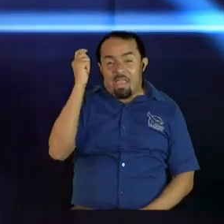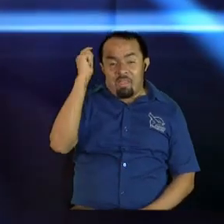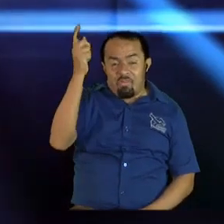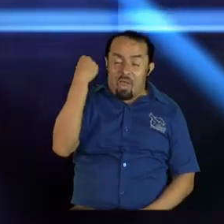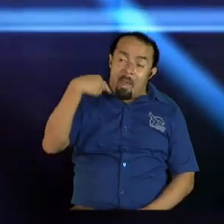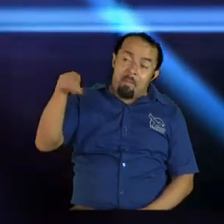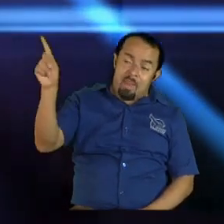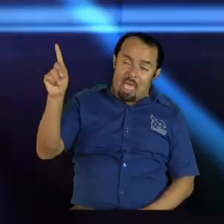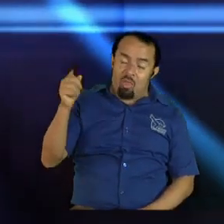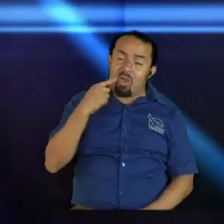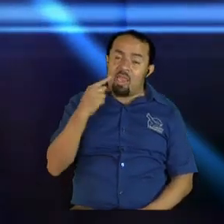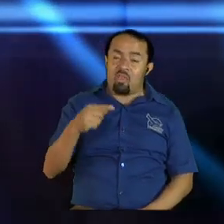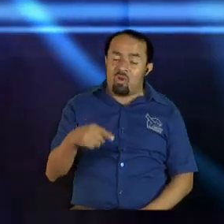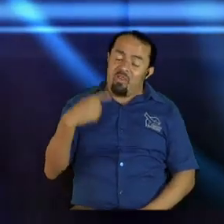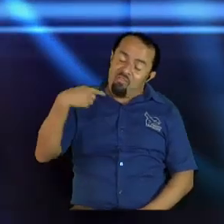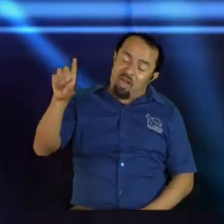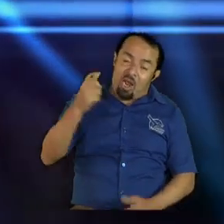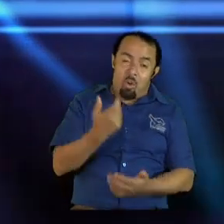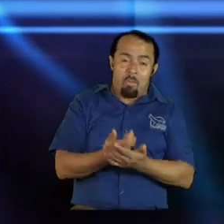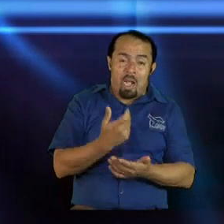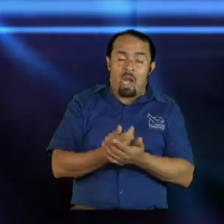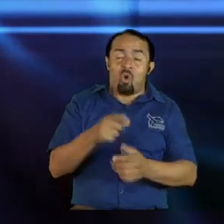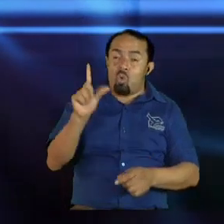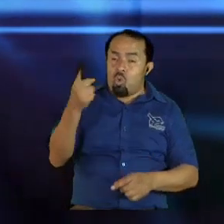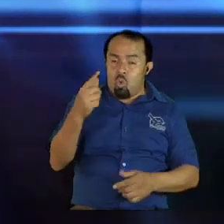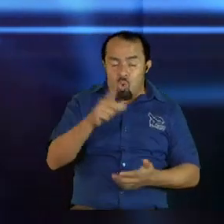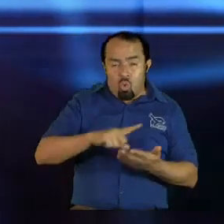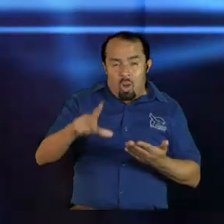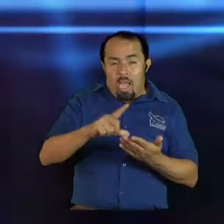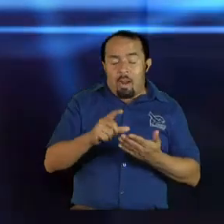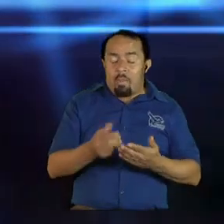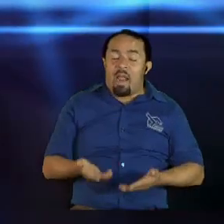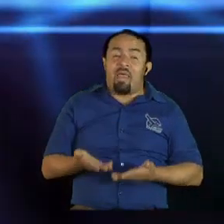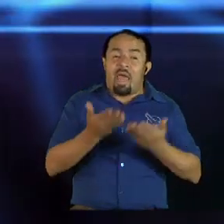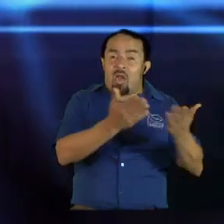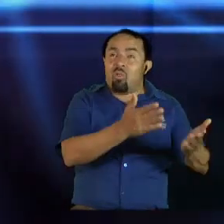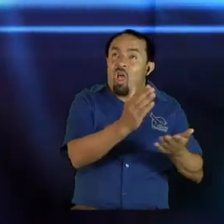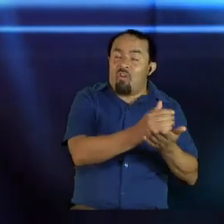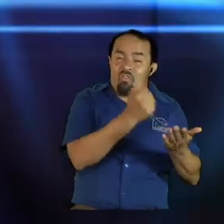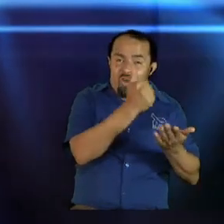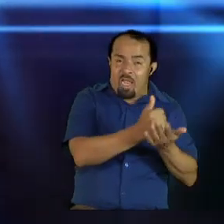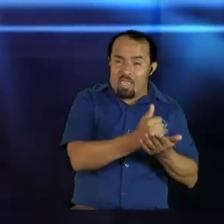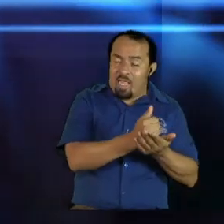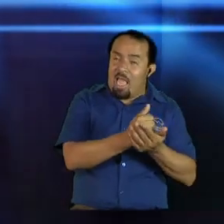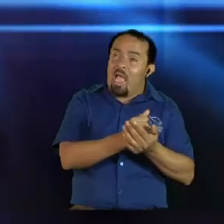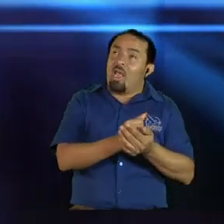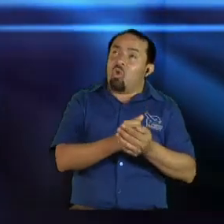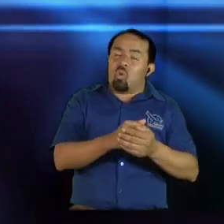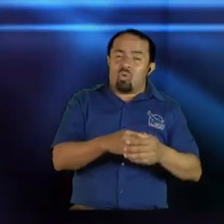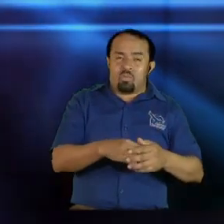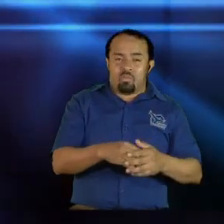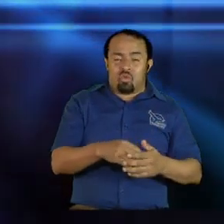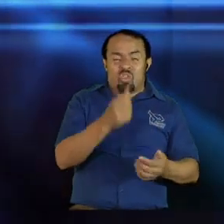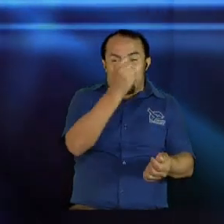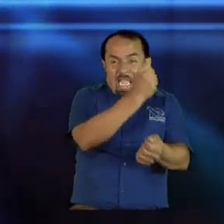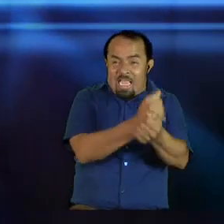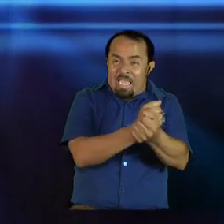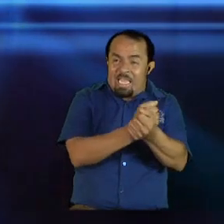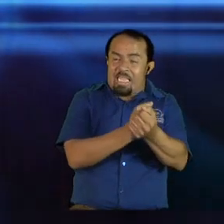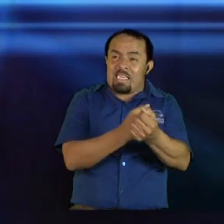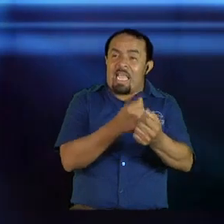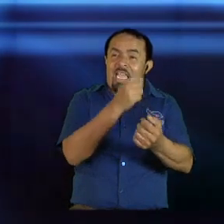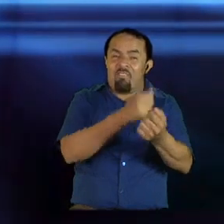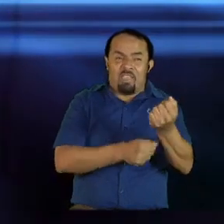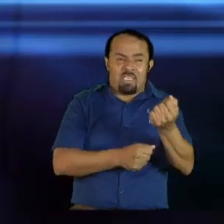ángel y le dijo que fuera a comprar un lugar para poder hacer una ofrenda, un sacrificio, y fue a comprar la era de